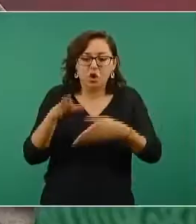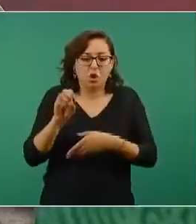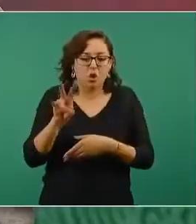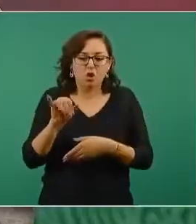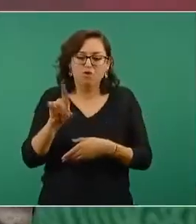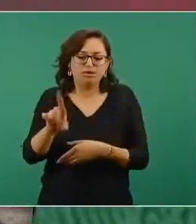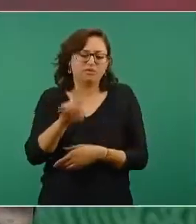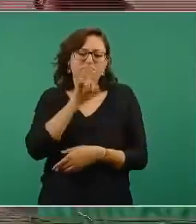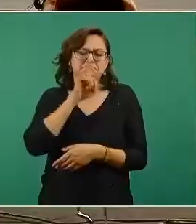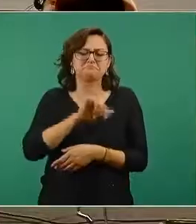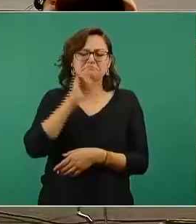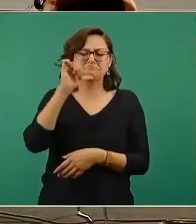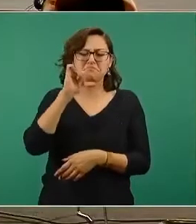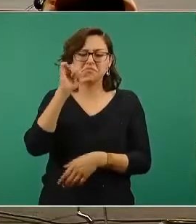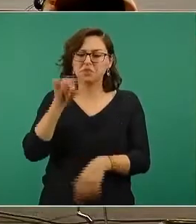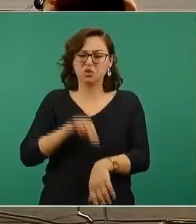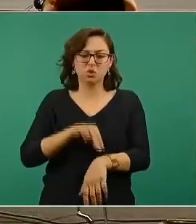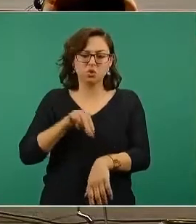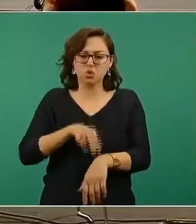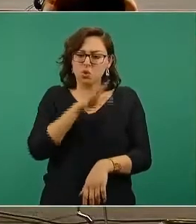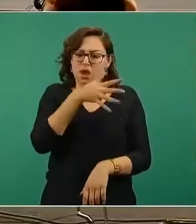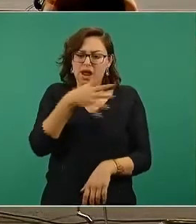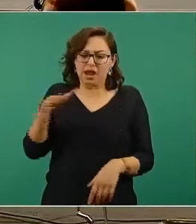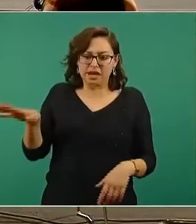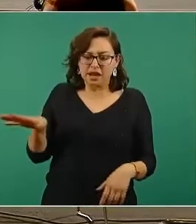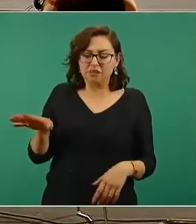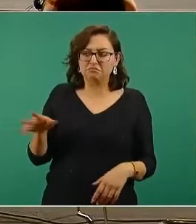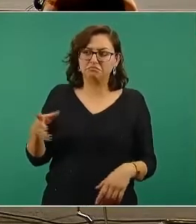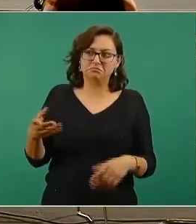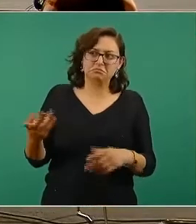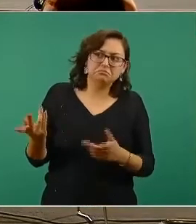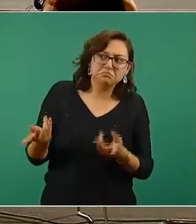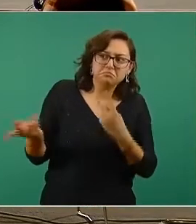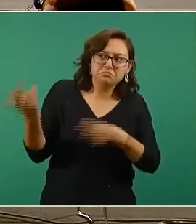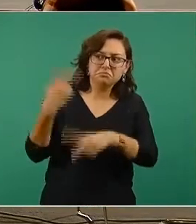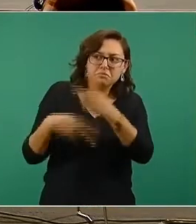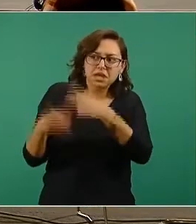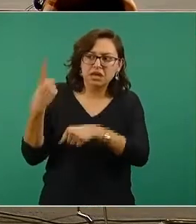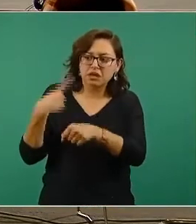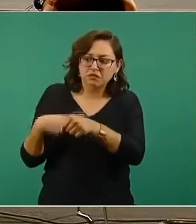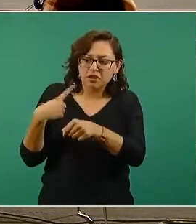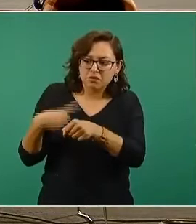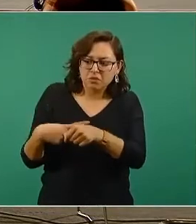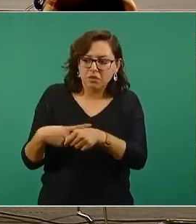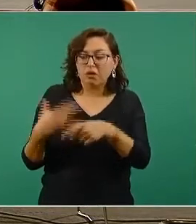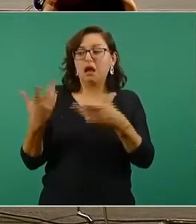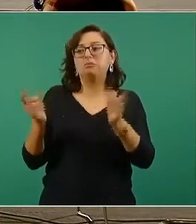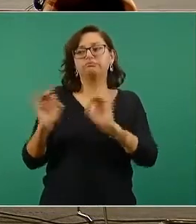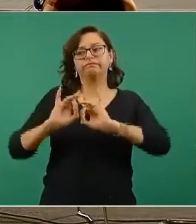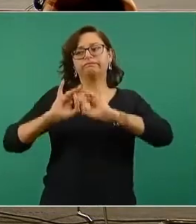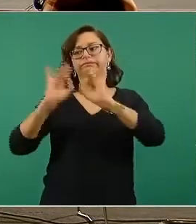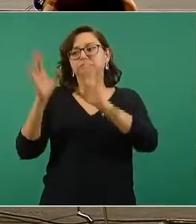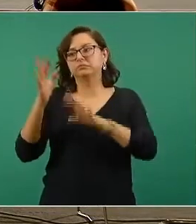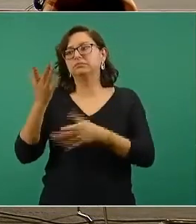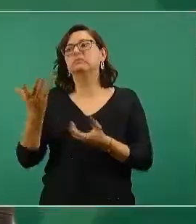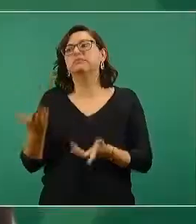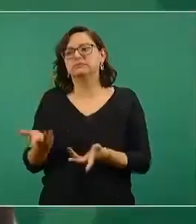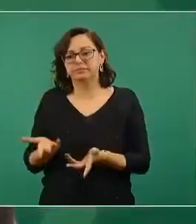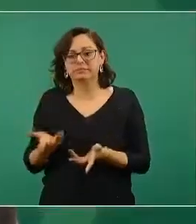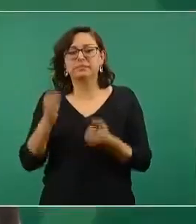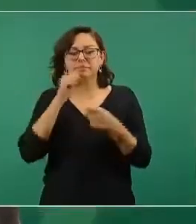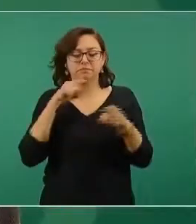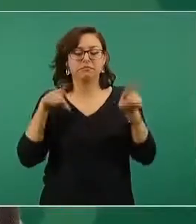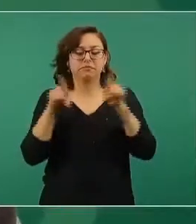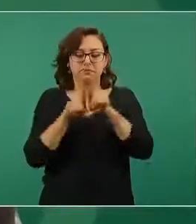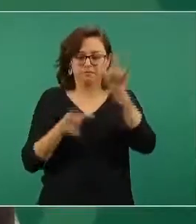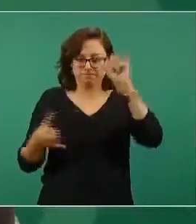primer nivel que se considera el personal de salud de estas unidades de primer nivel como personal de primera línea. Laboratorios,